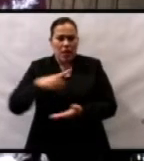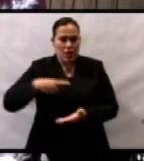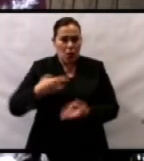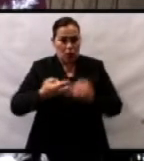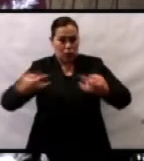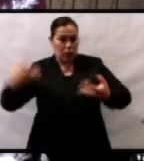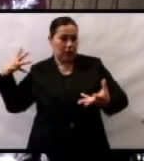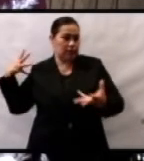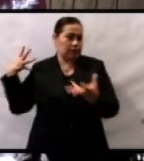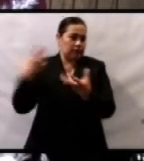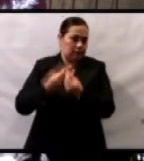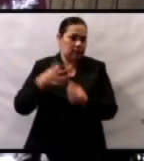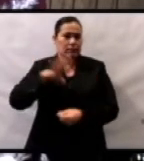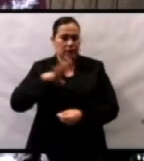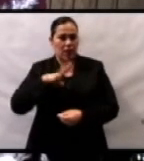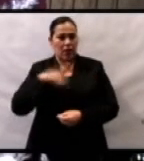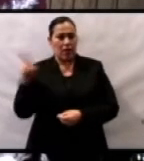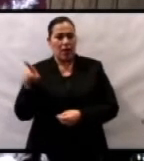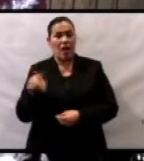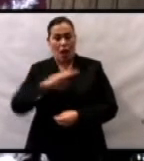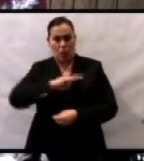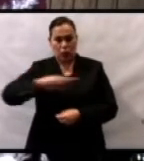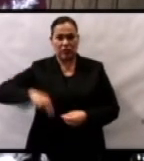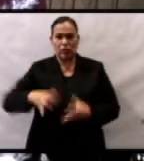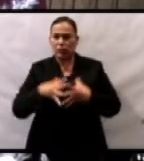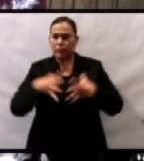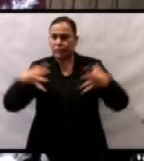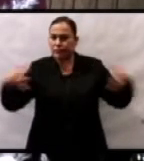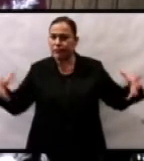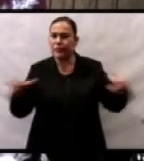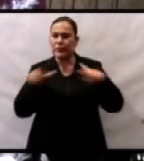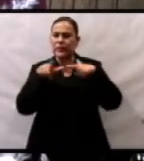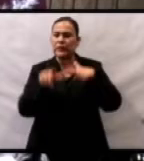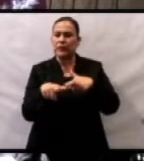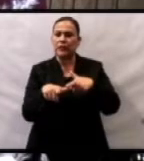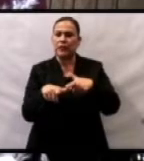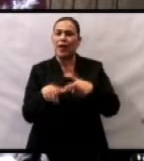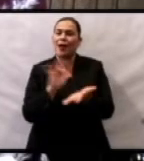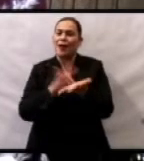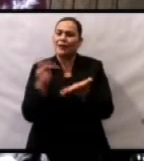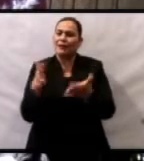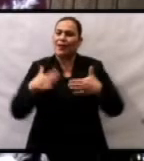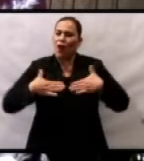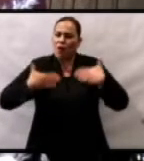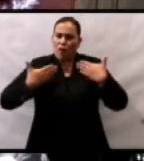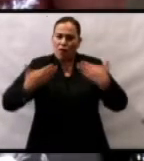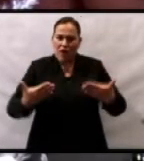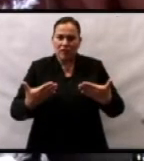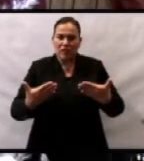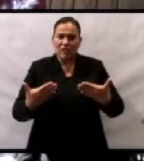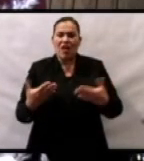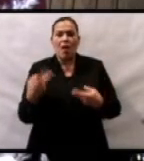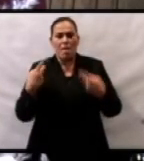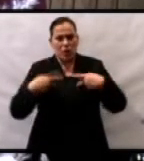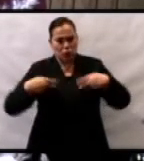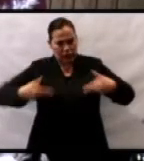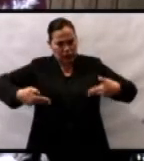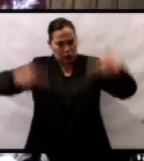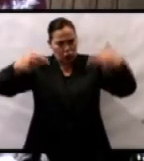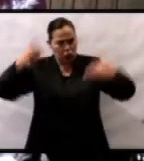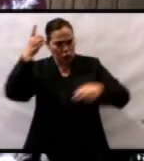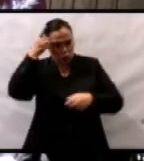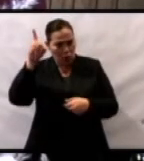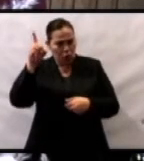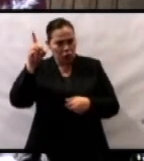ellas. El municipio sigue creciendo gracias a la confianza de inversionistas